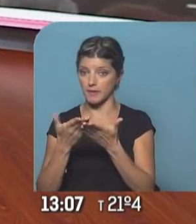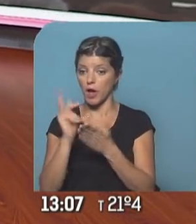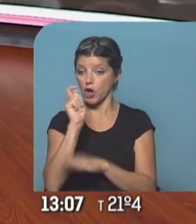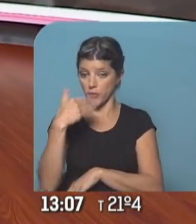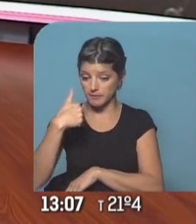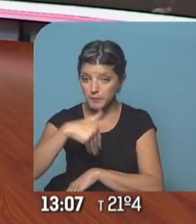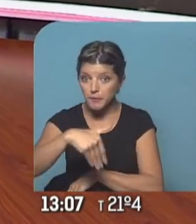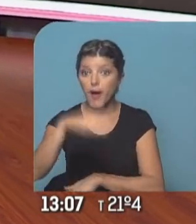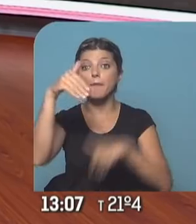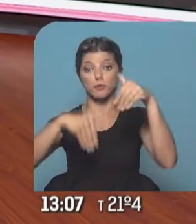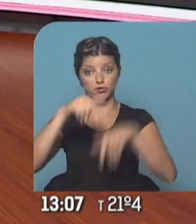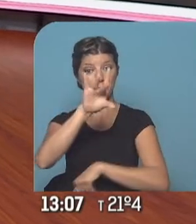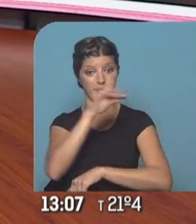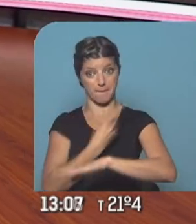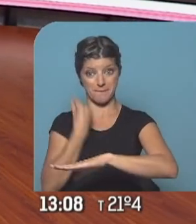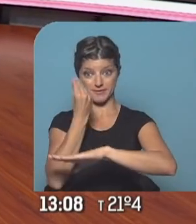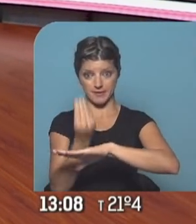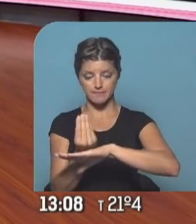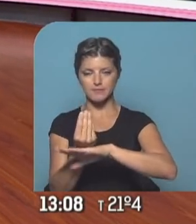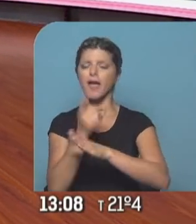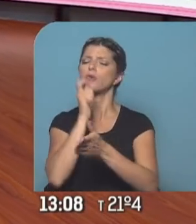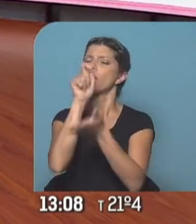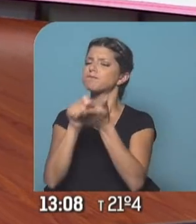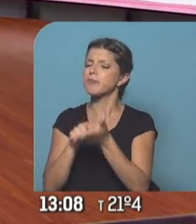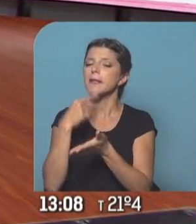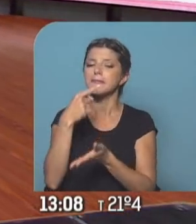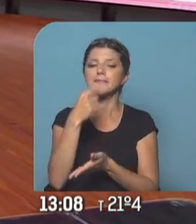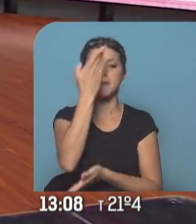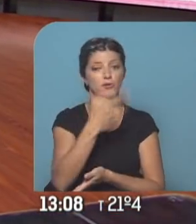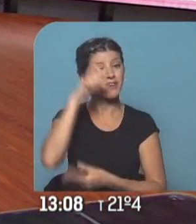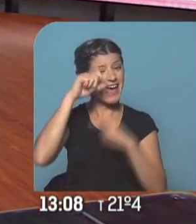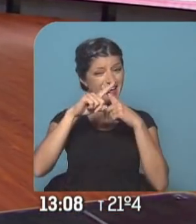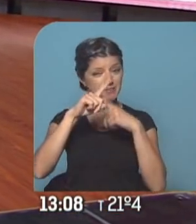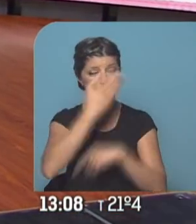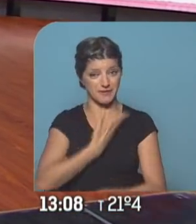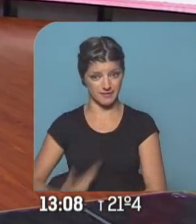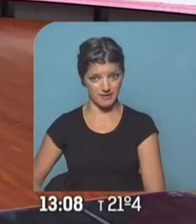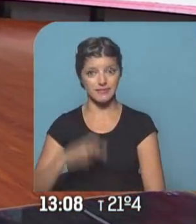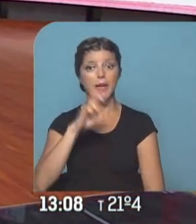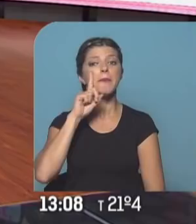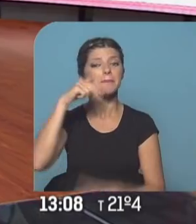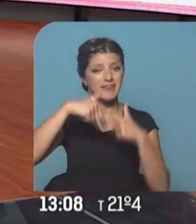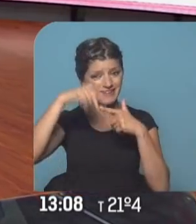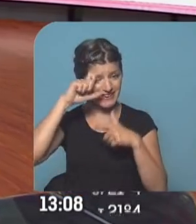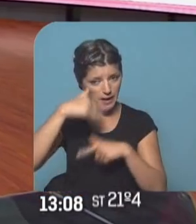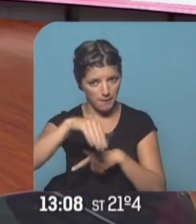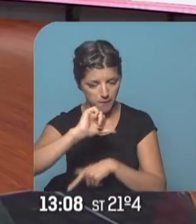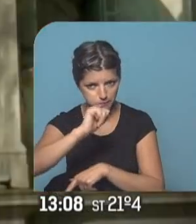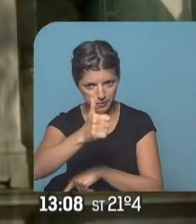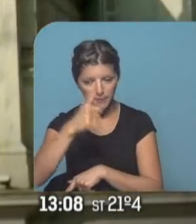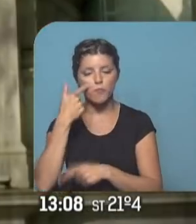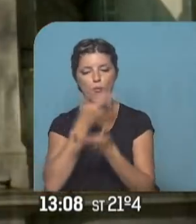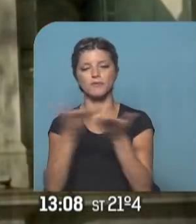ser las elecciones generales, las encuestas dicen que el expresidente conservador Sebastián Piñera ganará las elecciones. Vemos un informe y lo